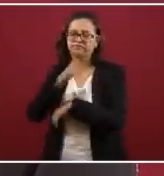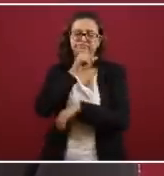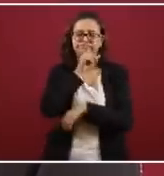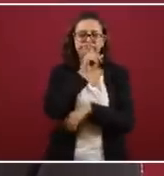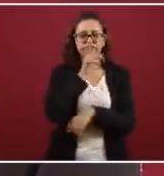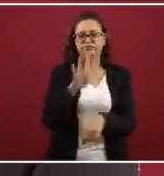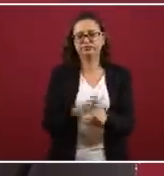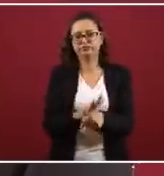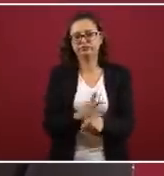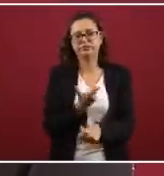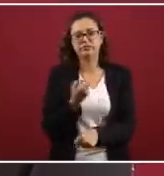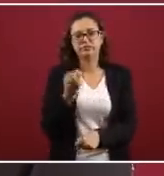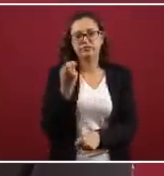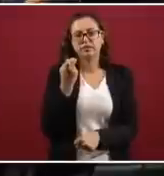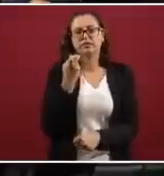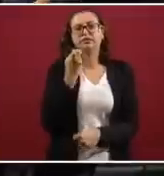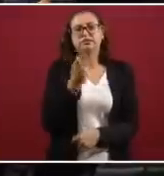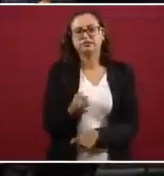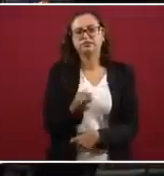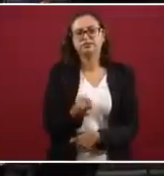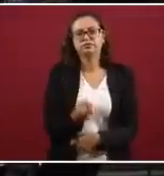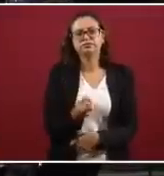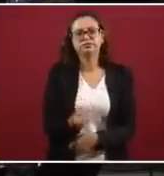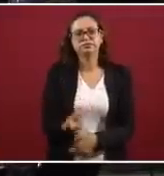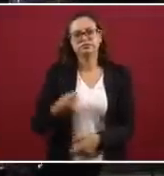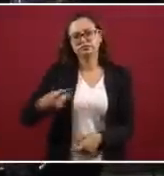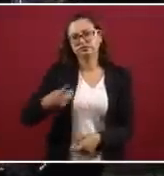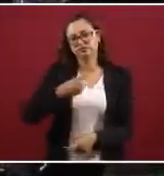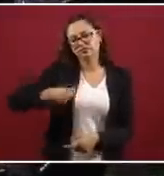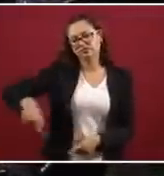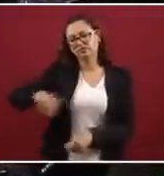Por eso la mejor vía